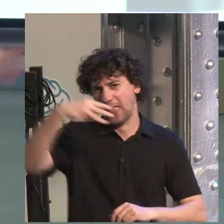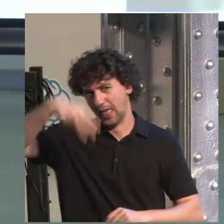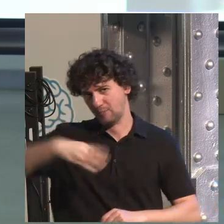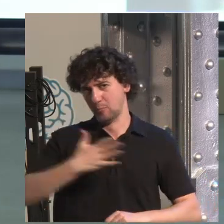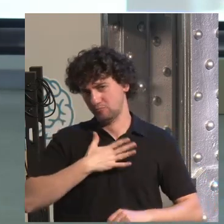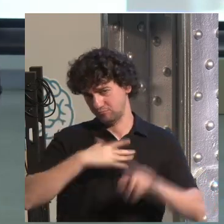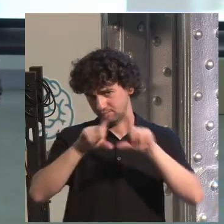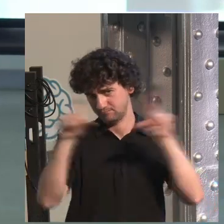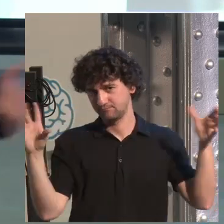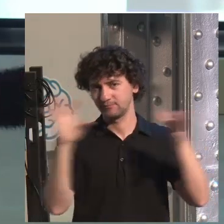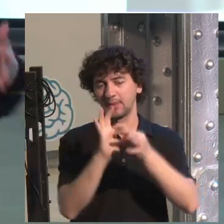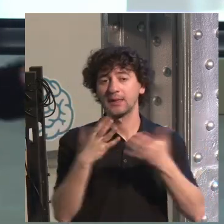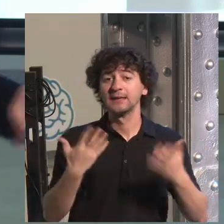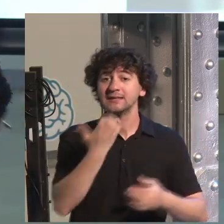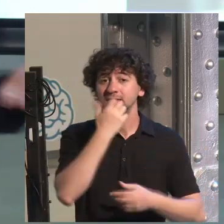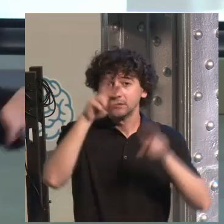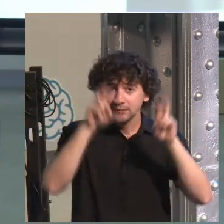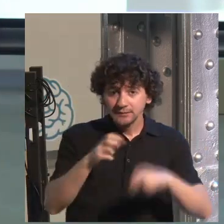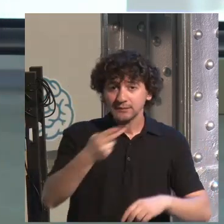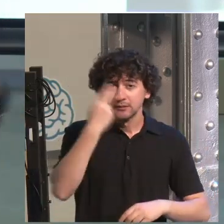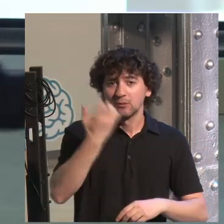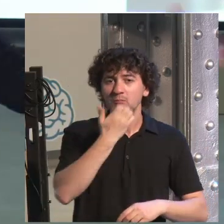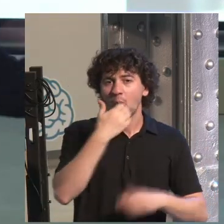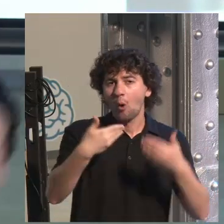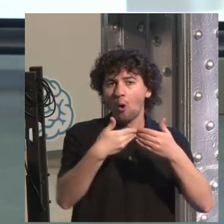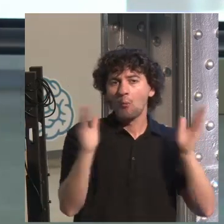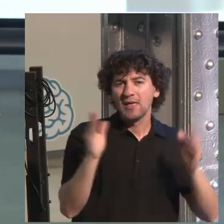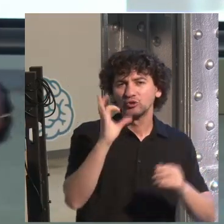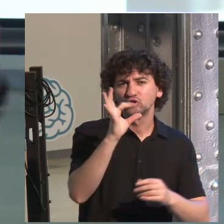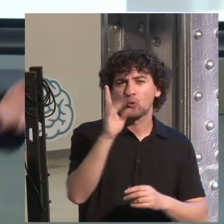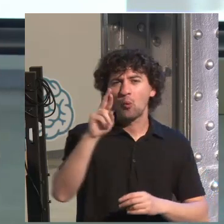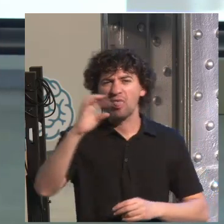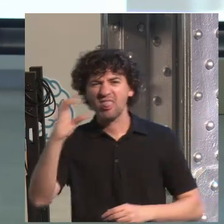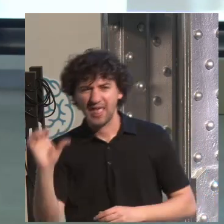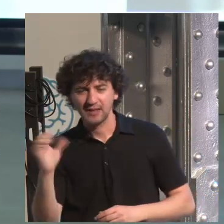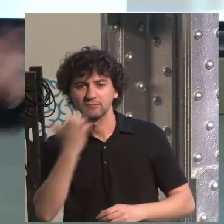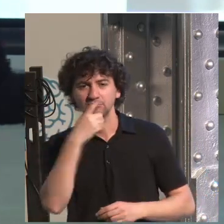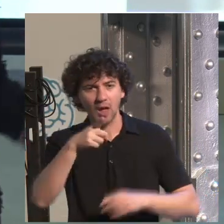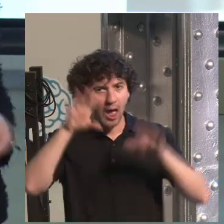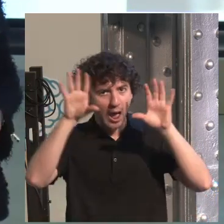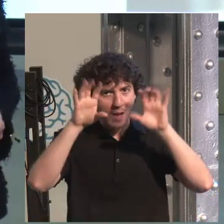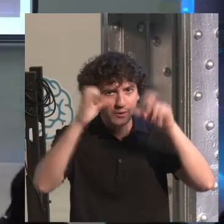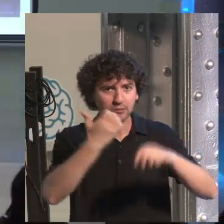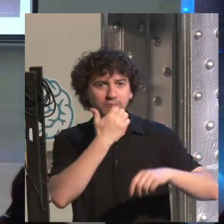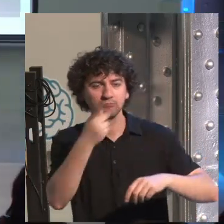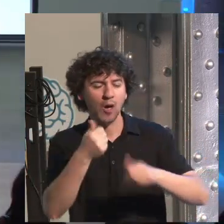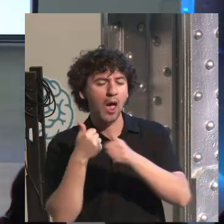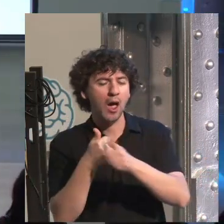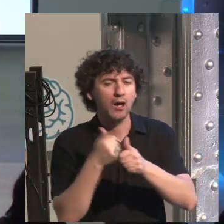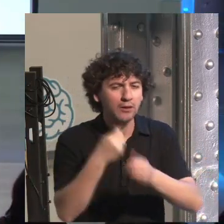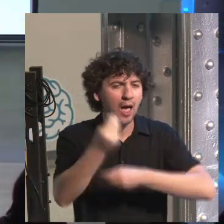los que hagáis investigación o os interese, hay muchos sistemas de open source que puedes empezar a utilizar y aprender cómo hacer un asistente